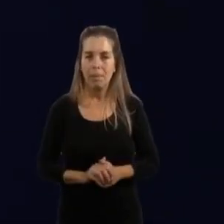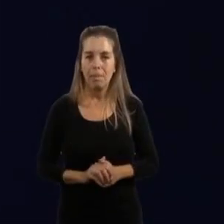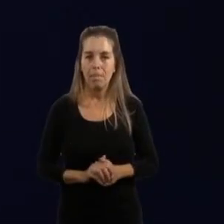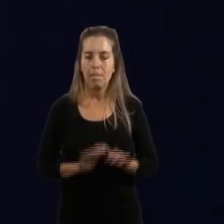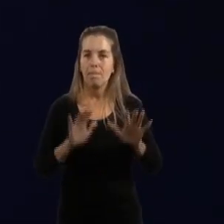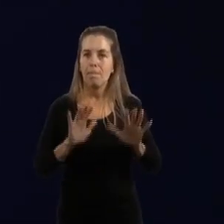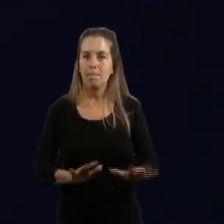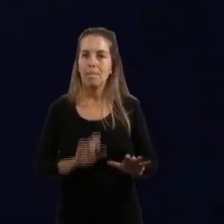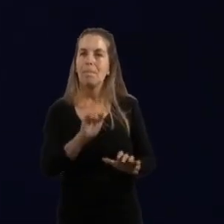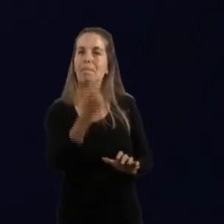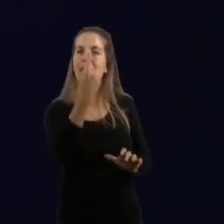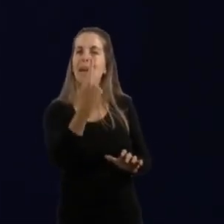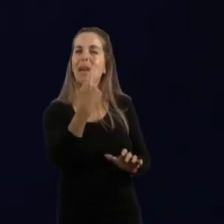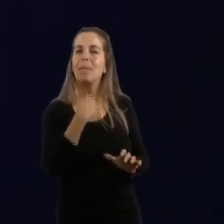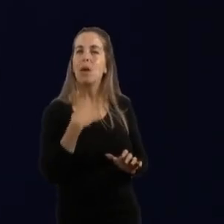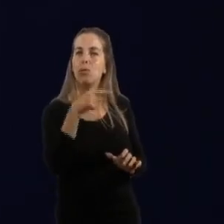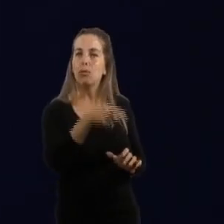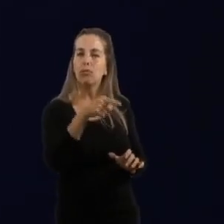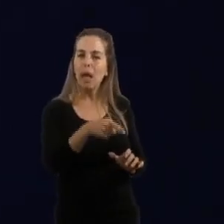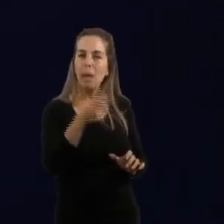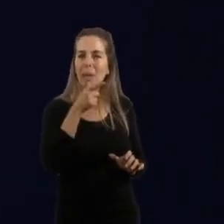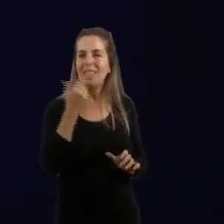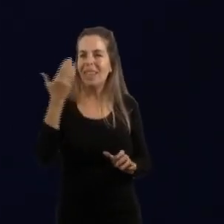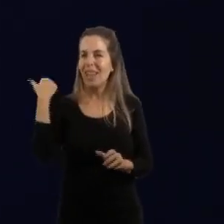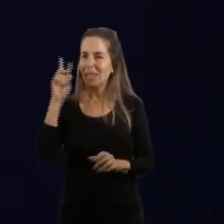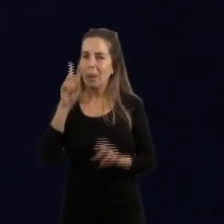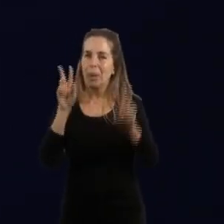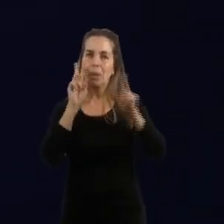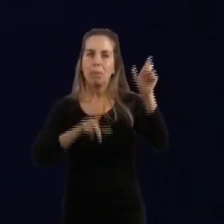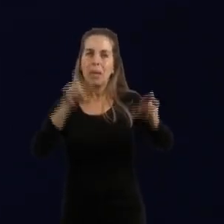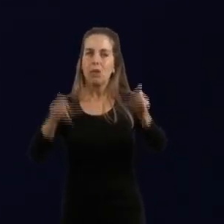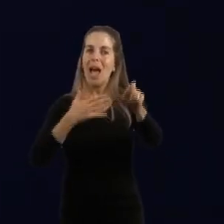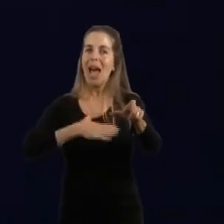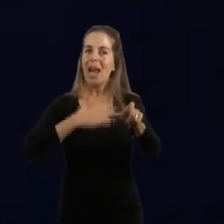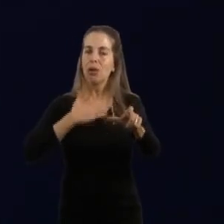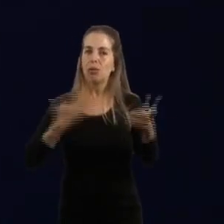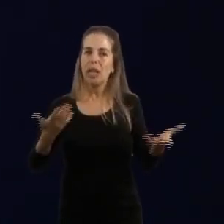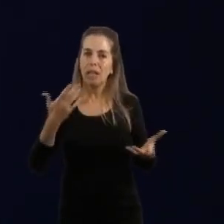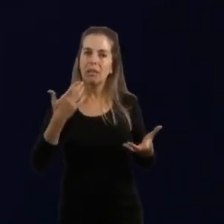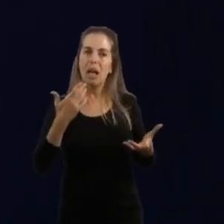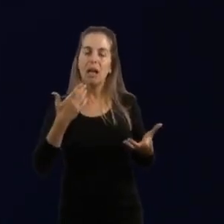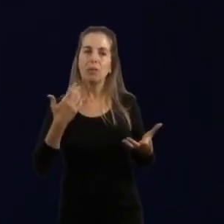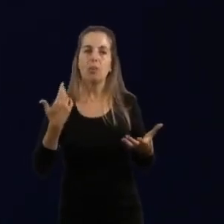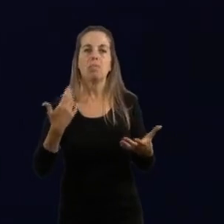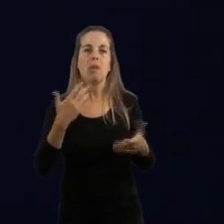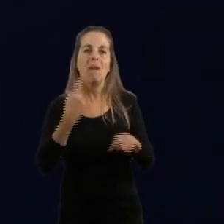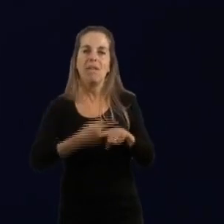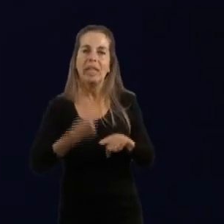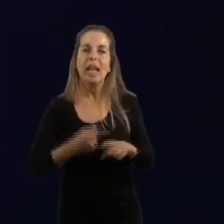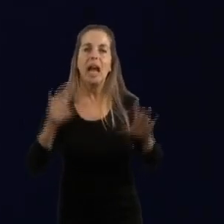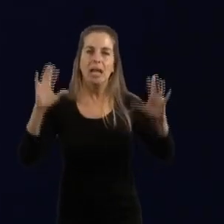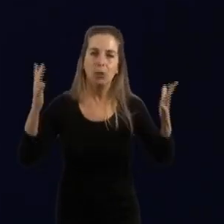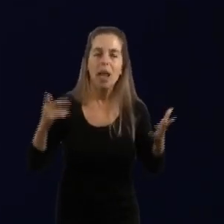me quedo con la primera parte de tu pregunta, ¿no? Me parece que ayer vimos a los argentinos contentos, digamos, y con ganas de festejar, con ganas de estar ahí. Hacía mucho